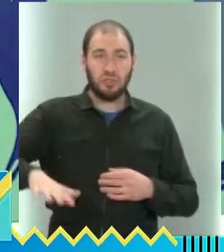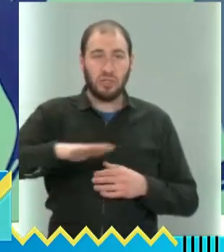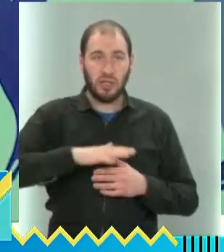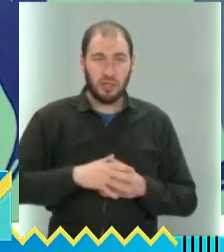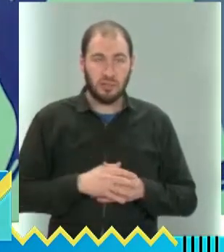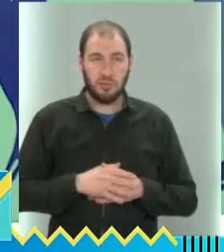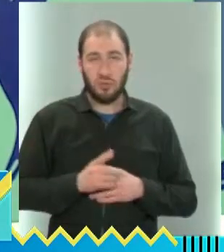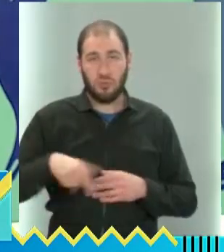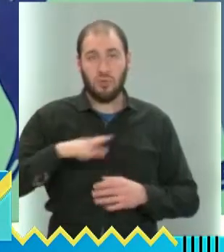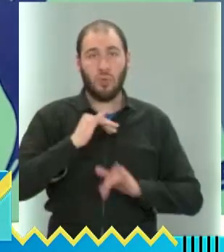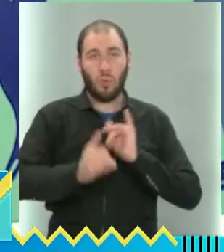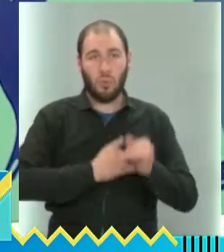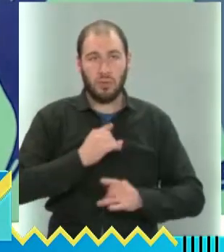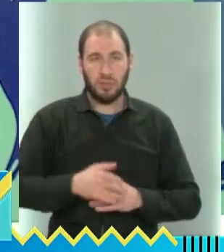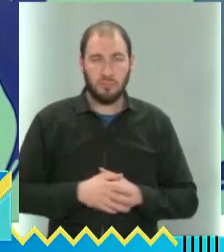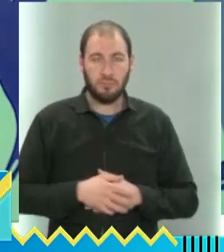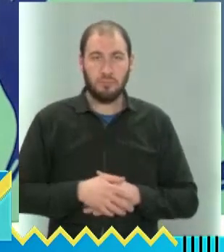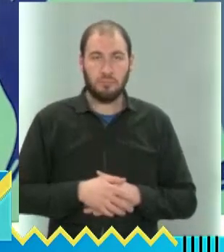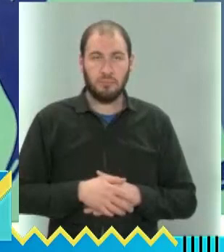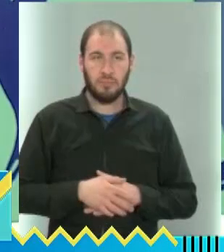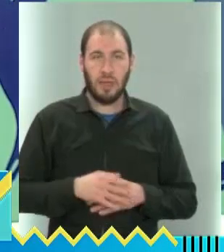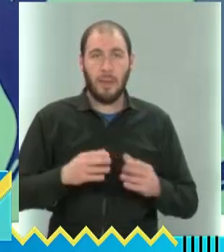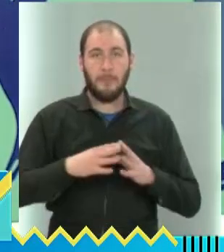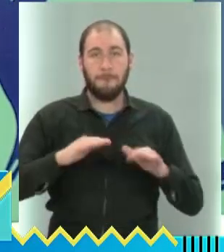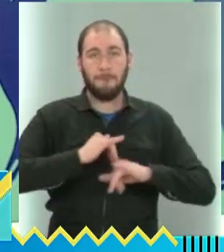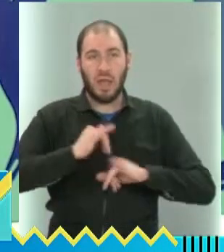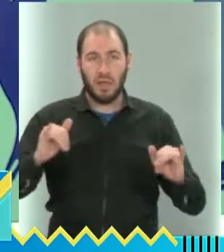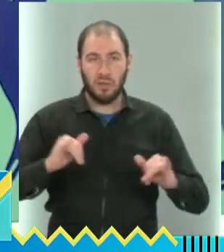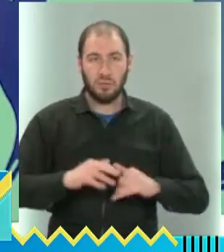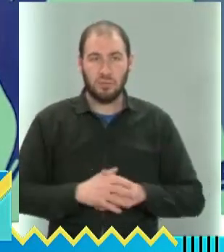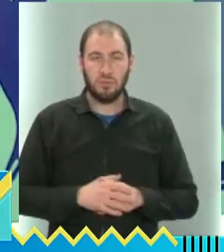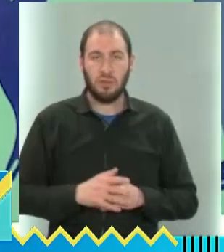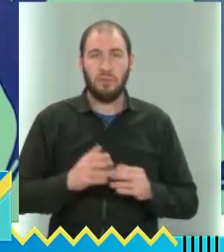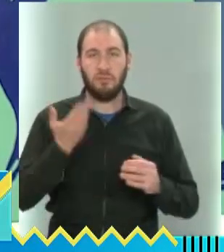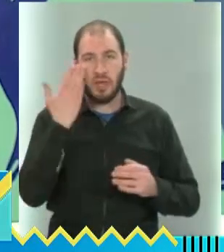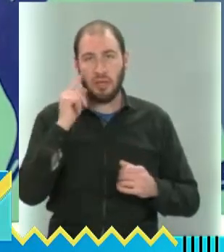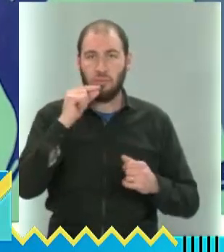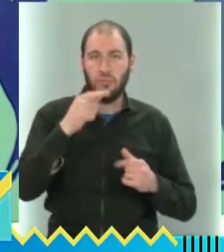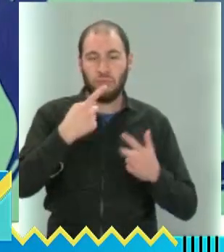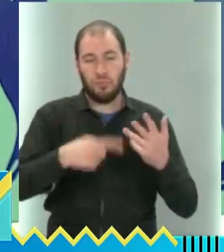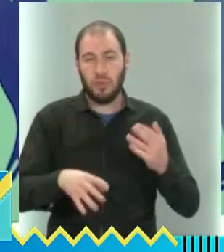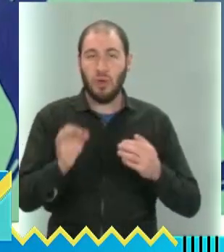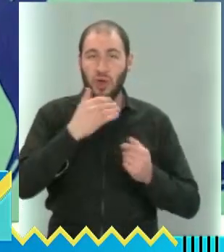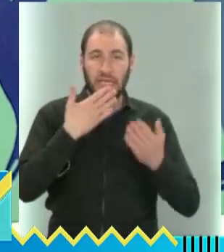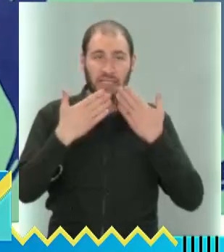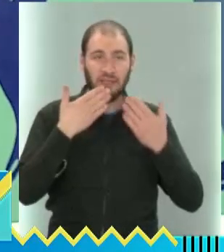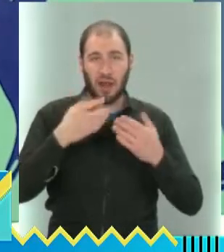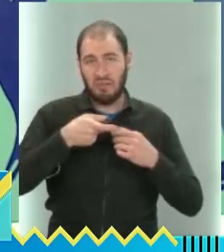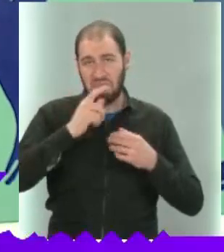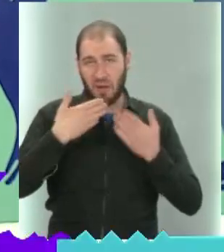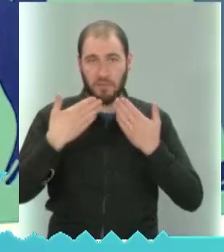y al expresarnos a través de los medios, a través de nuestras redes sociales o en una charla de